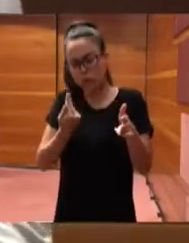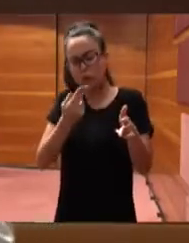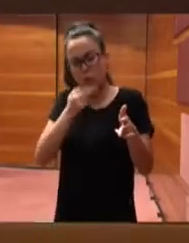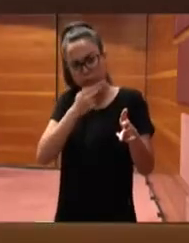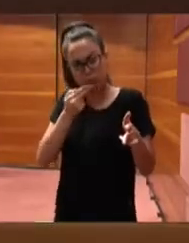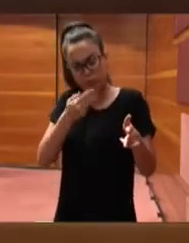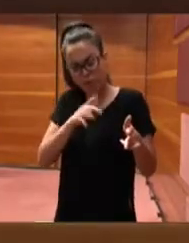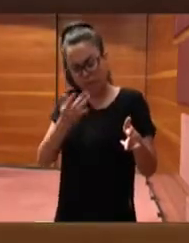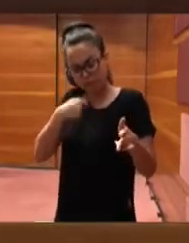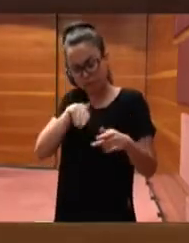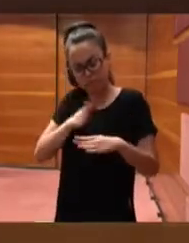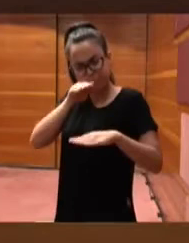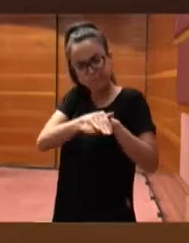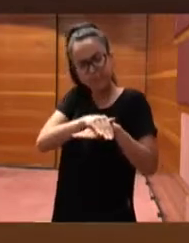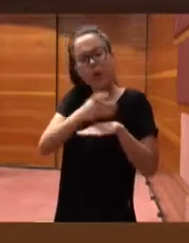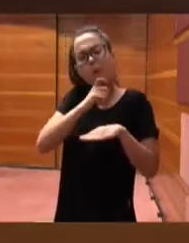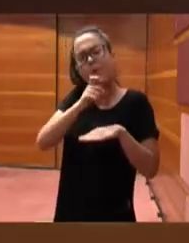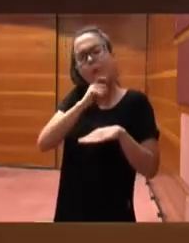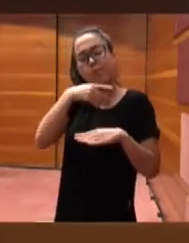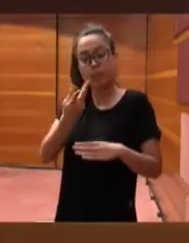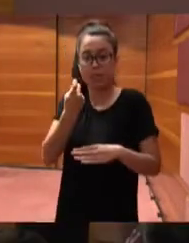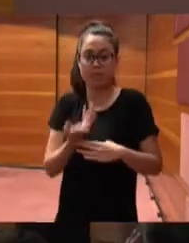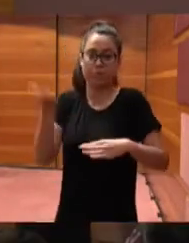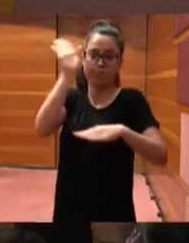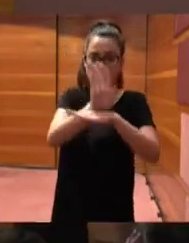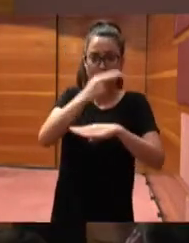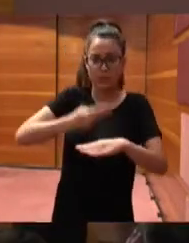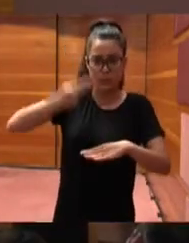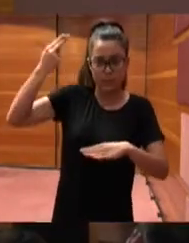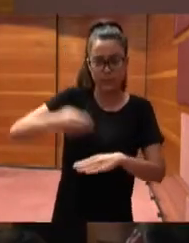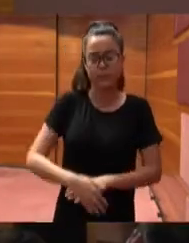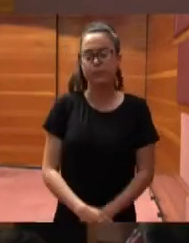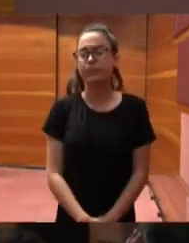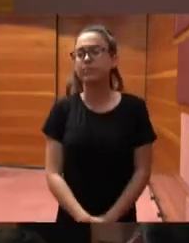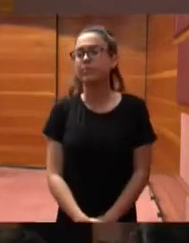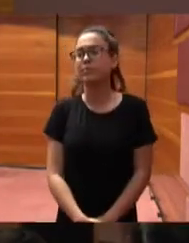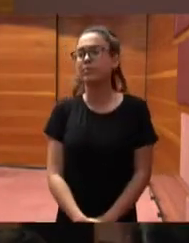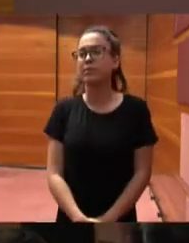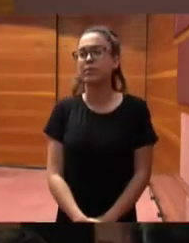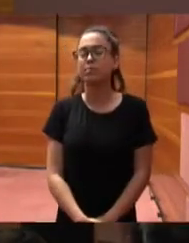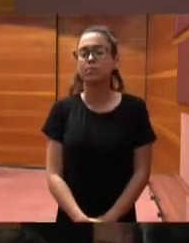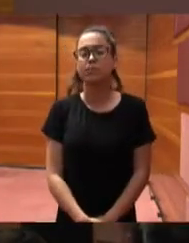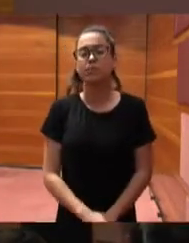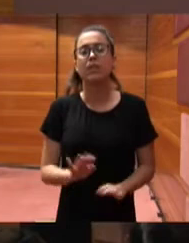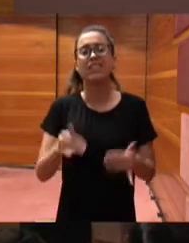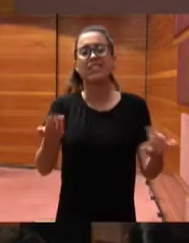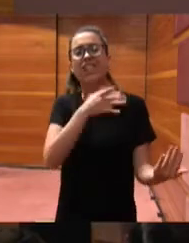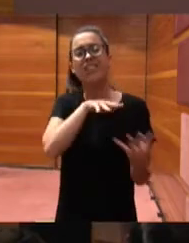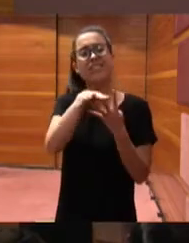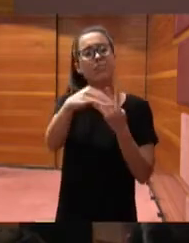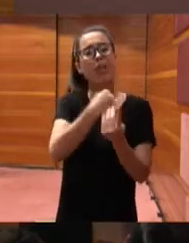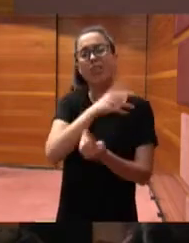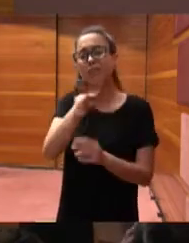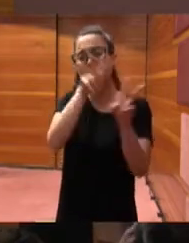medimos ese cumplimiento de las promesas que se realizan. Con lo cual, para mí, luego volvemos a la transparencia, porque es el tema central